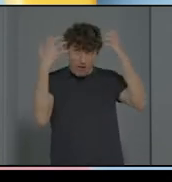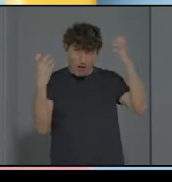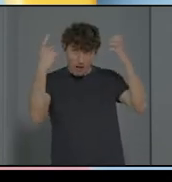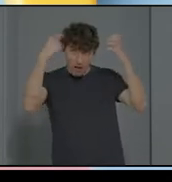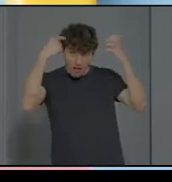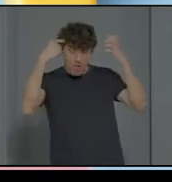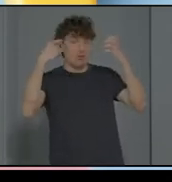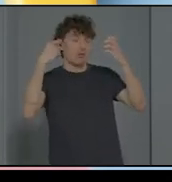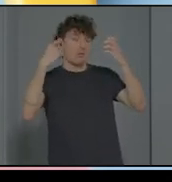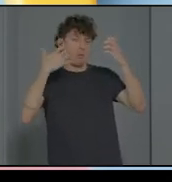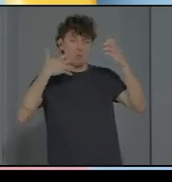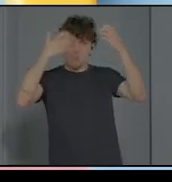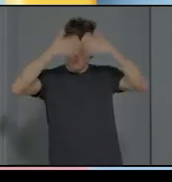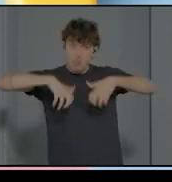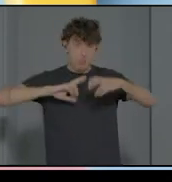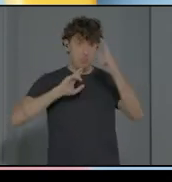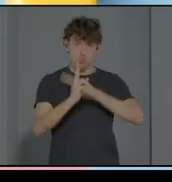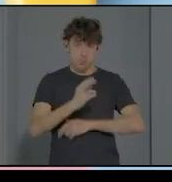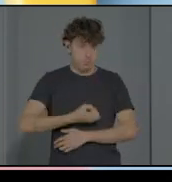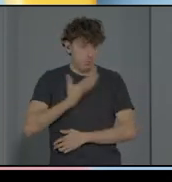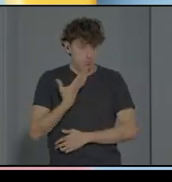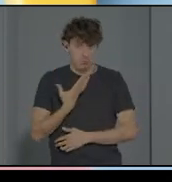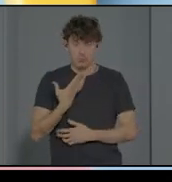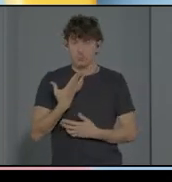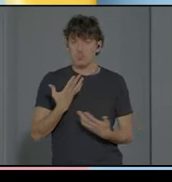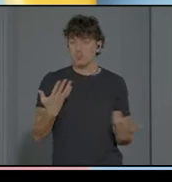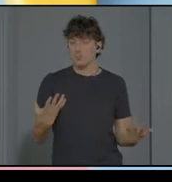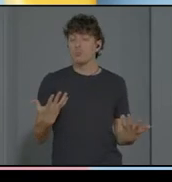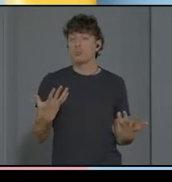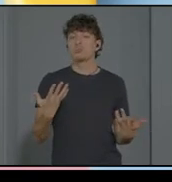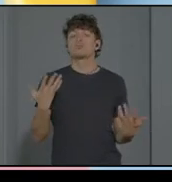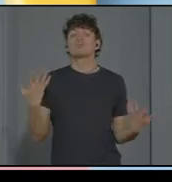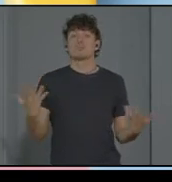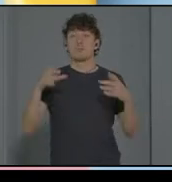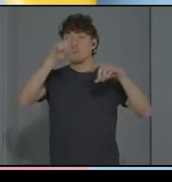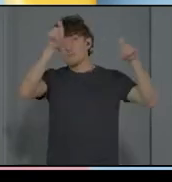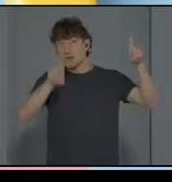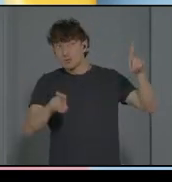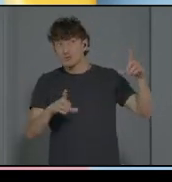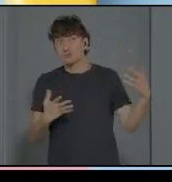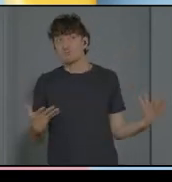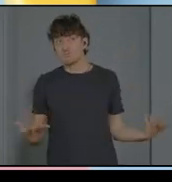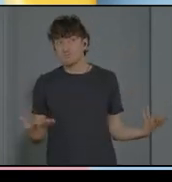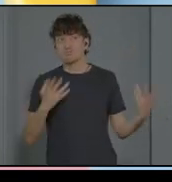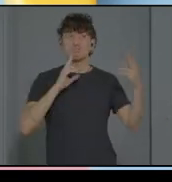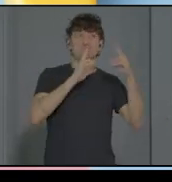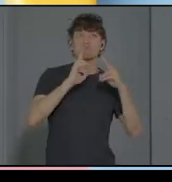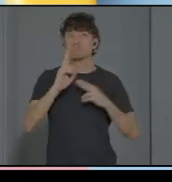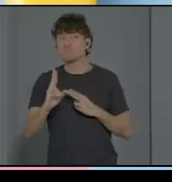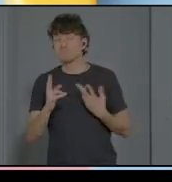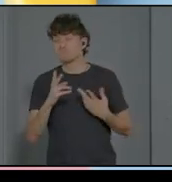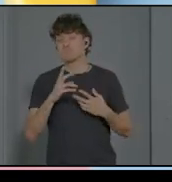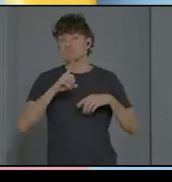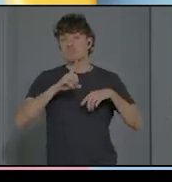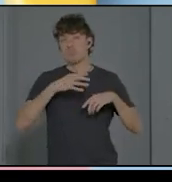estímulos. Enfrentarnos a esta pregunta se puede hacer desde varios aspectos, pero lo que hemos